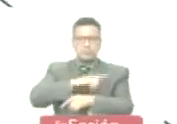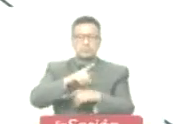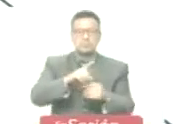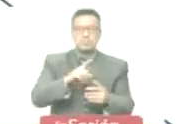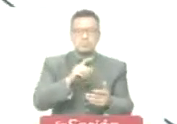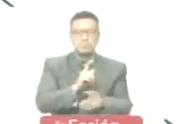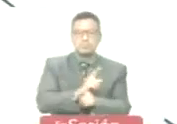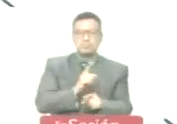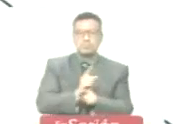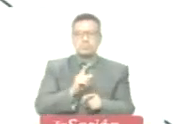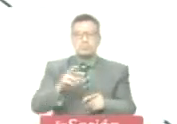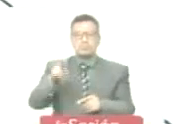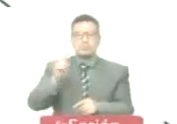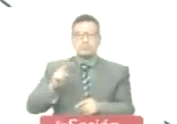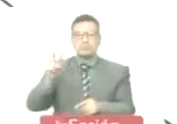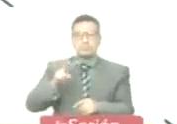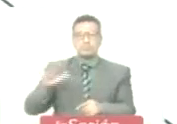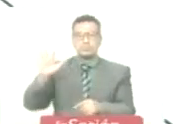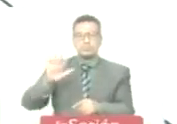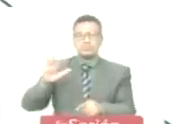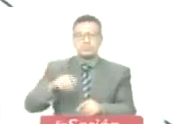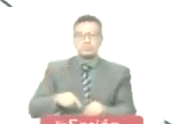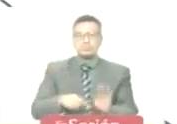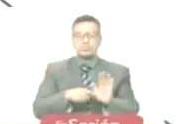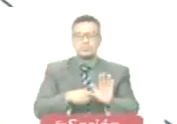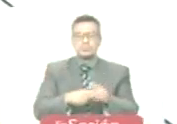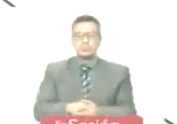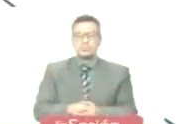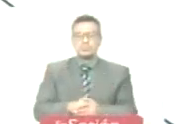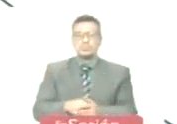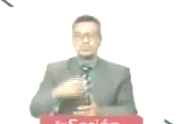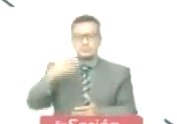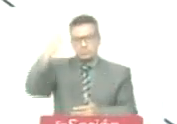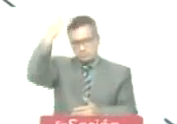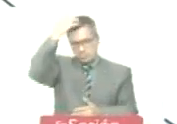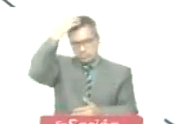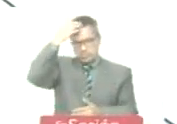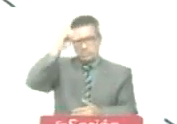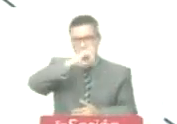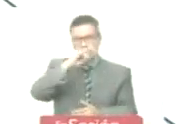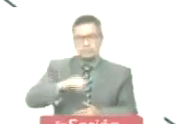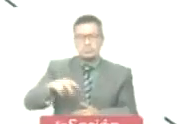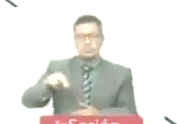y extraordinario de la República Bolivariana de Venezuela en el Reino de Noruega.